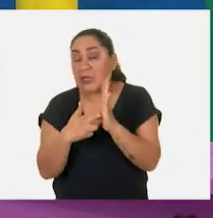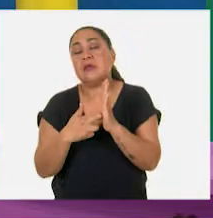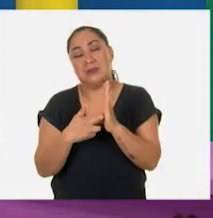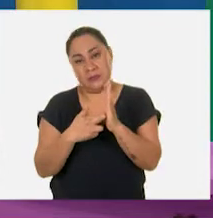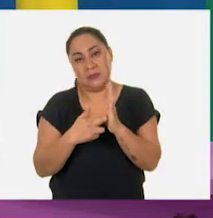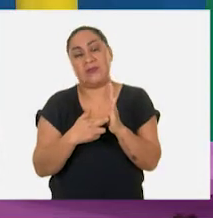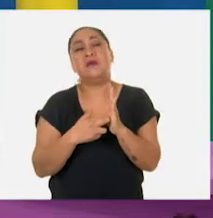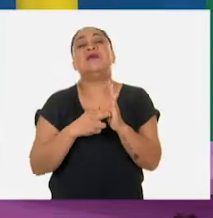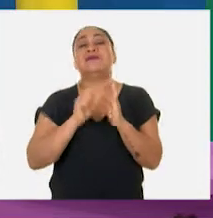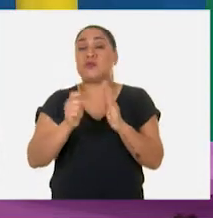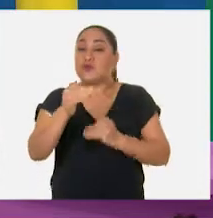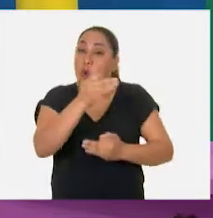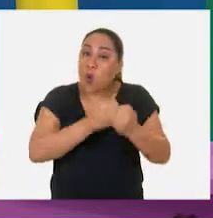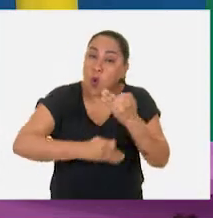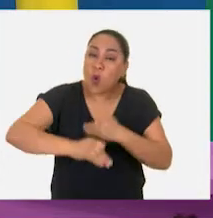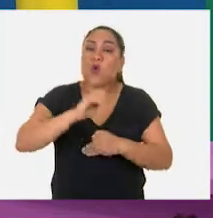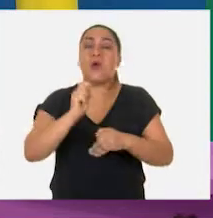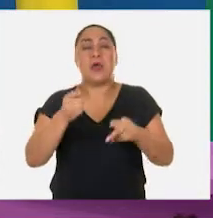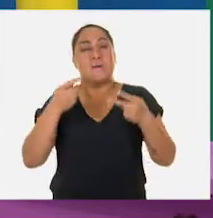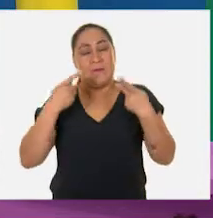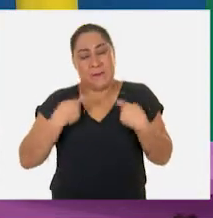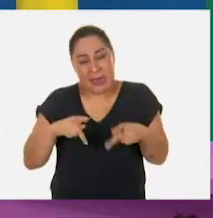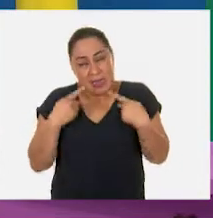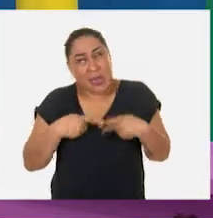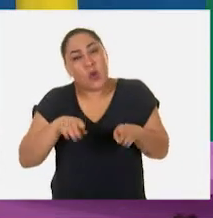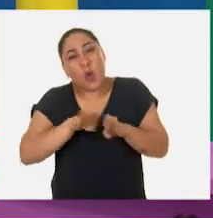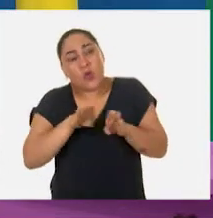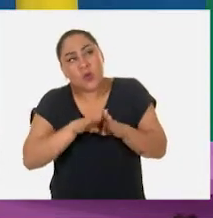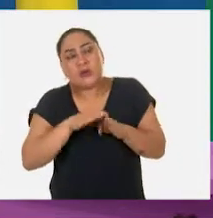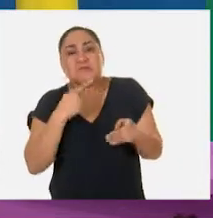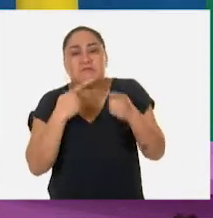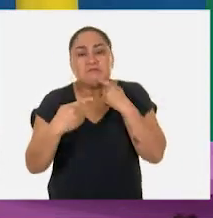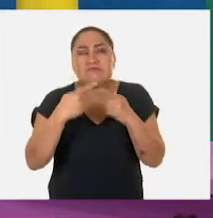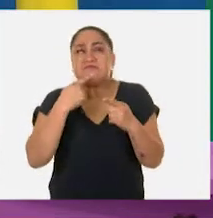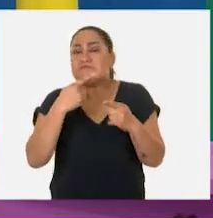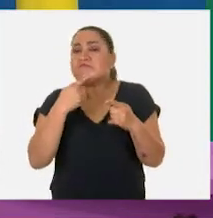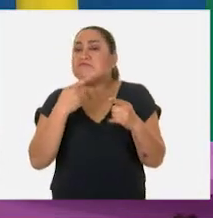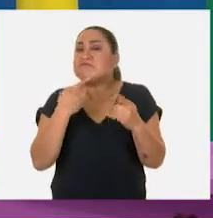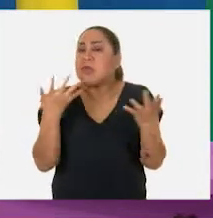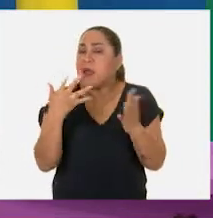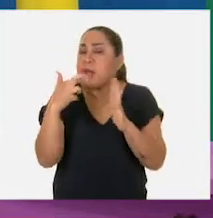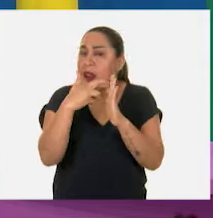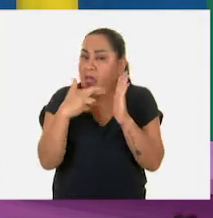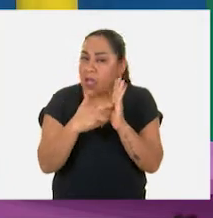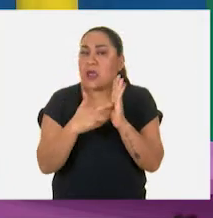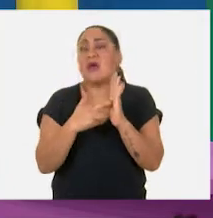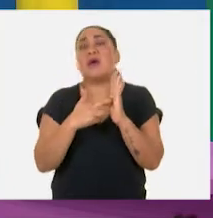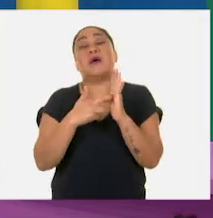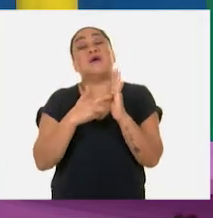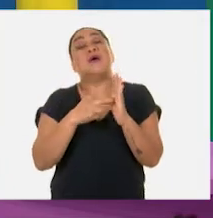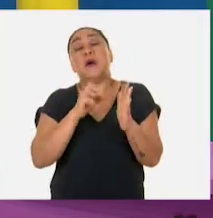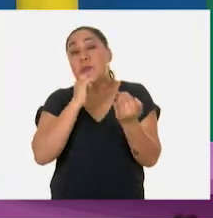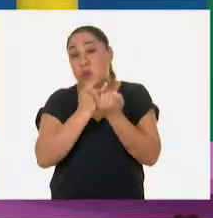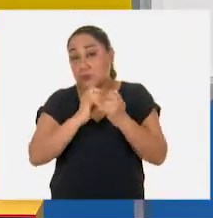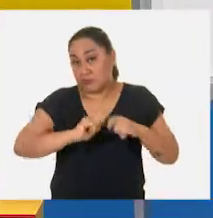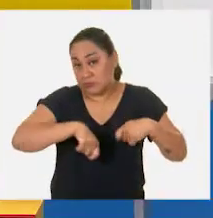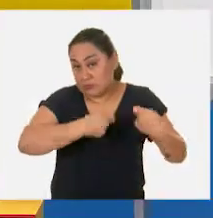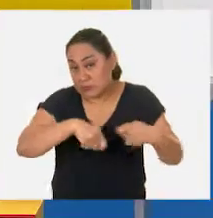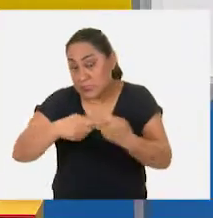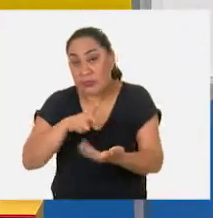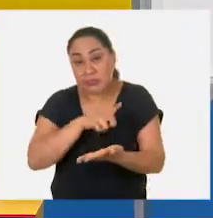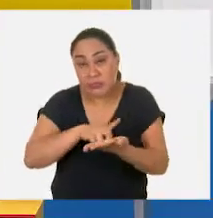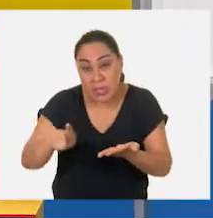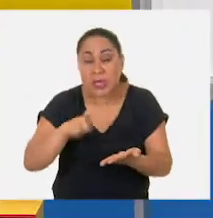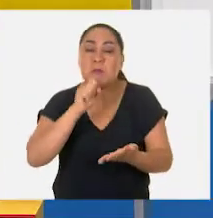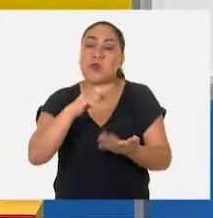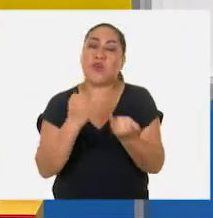los participantes, las excepciones que se deben hacer y los límites considerando derechos y responsabilidades.